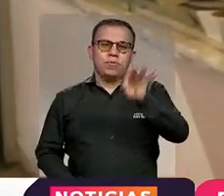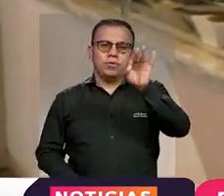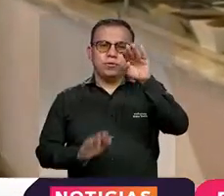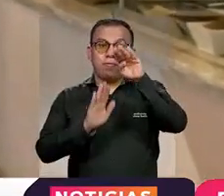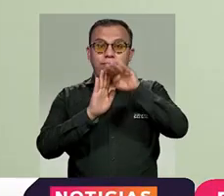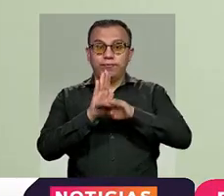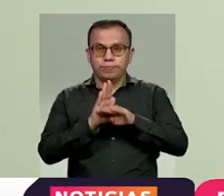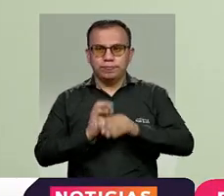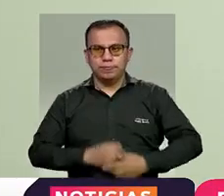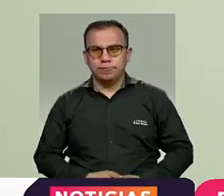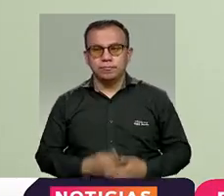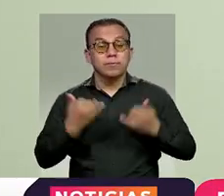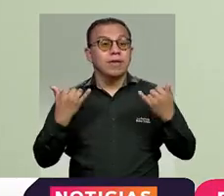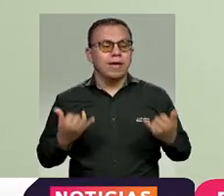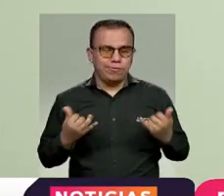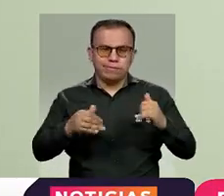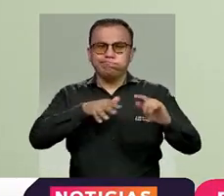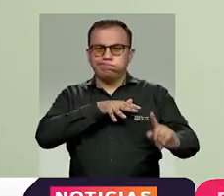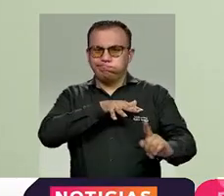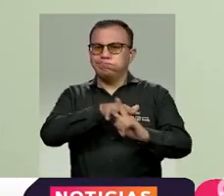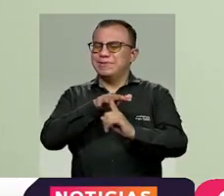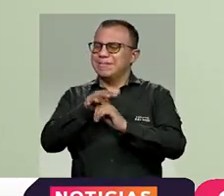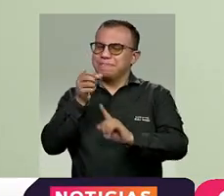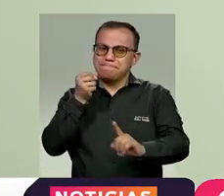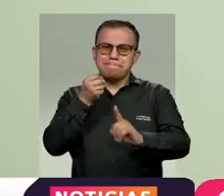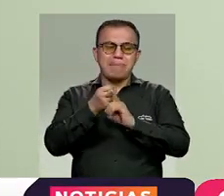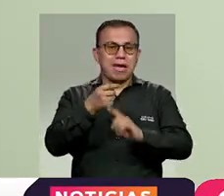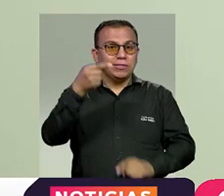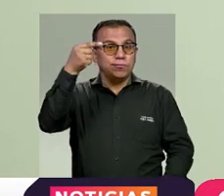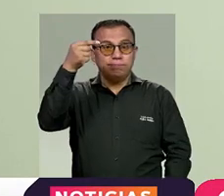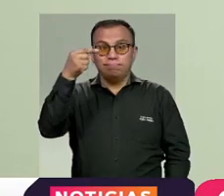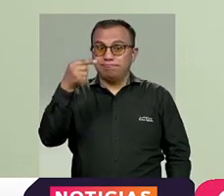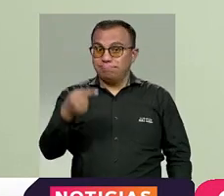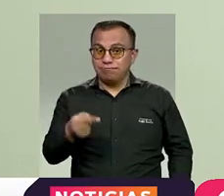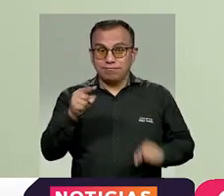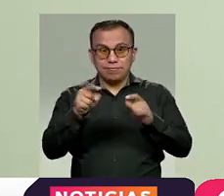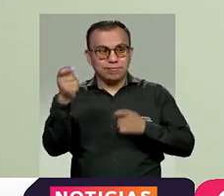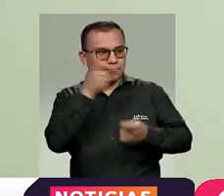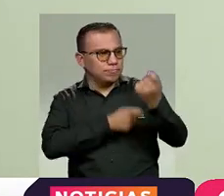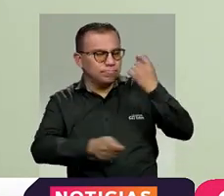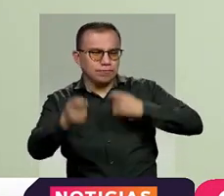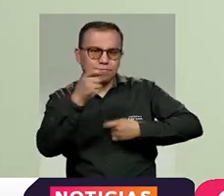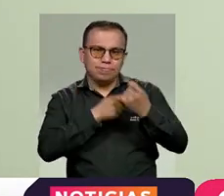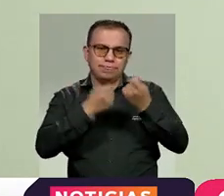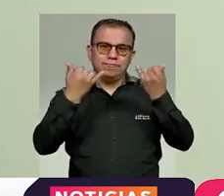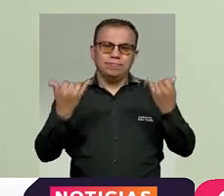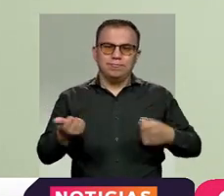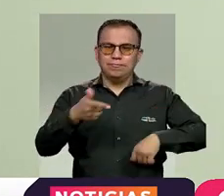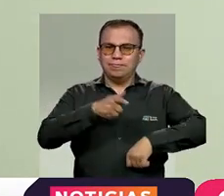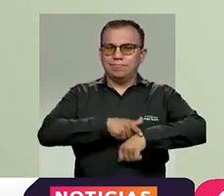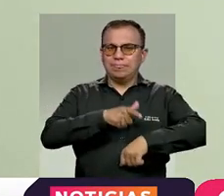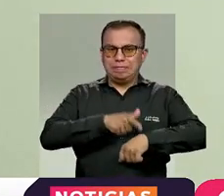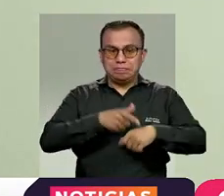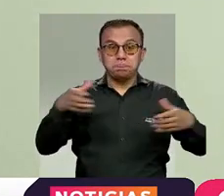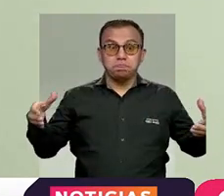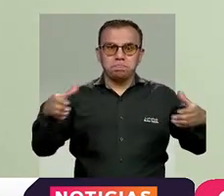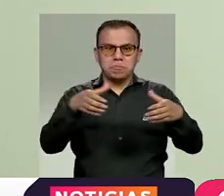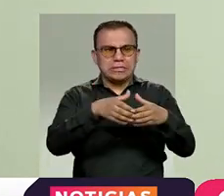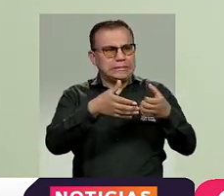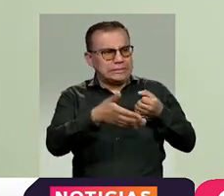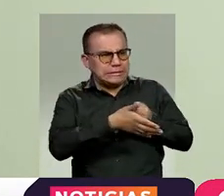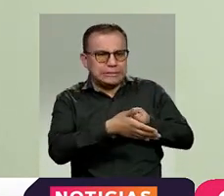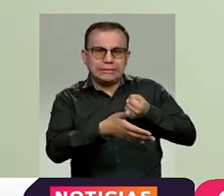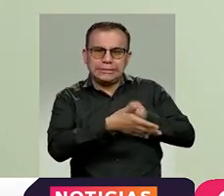capital del país. Está causándole un impacto muy negativo a las ventas en un momento en donde el sector está